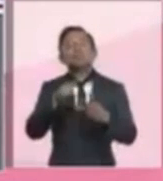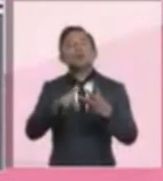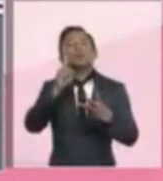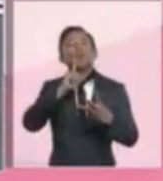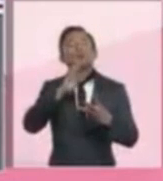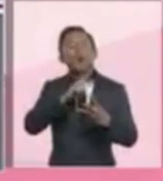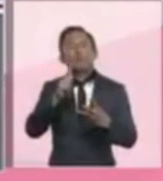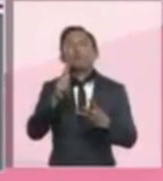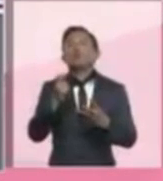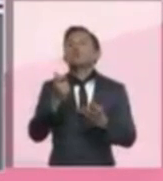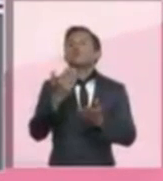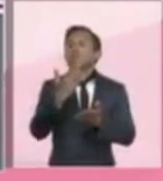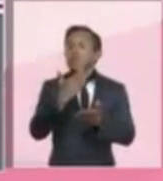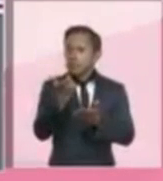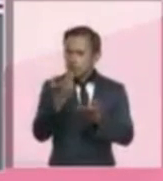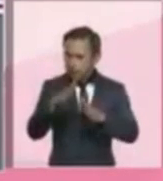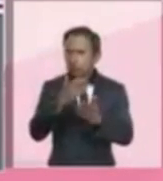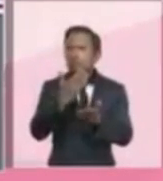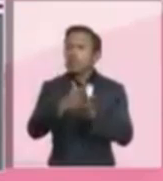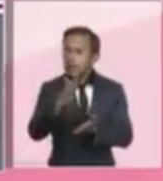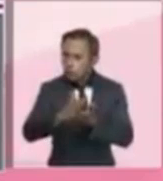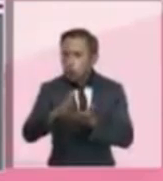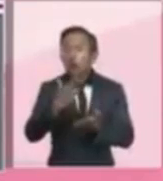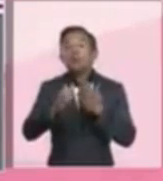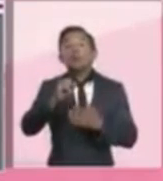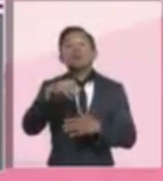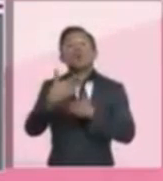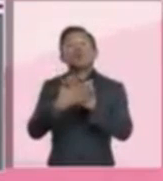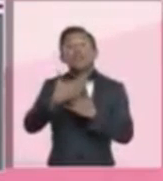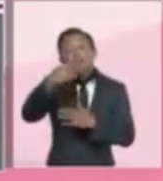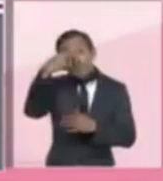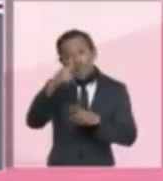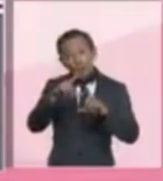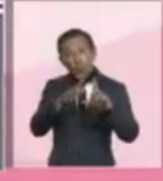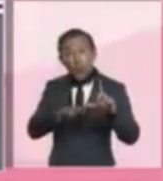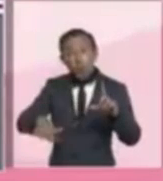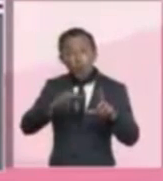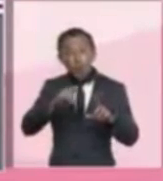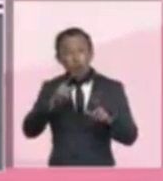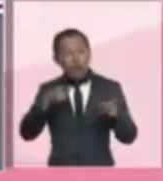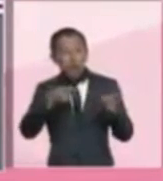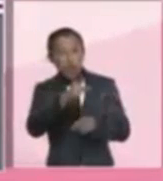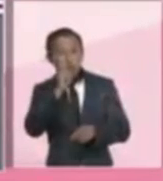palabra. Trabajaremos para asegurar que en México no haya ninguna tolerancia al que le falte el respeto a una mujer.